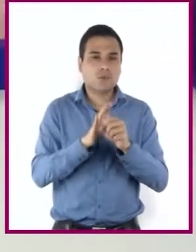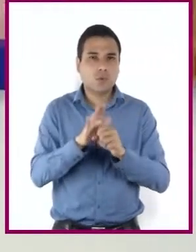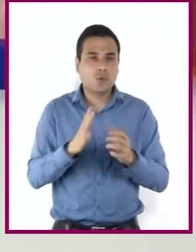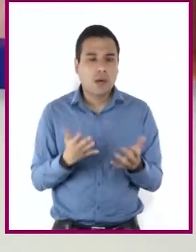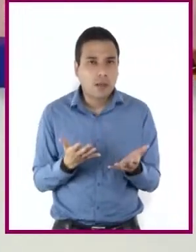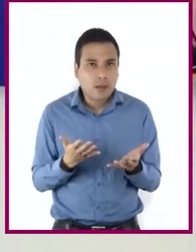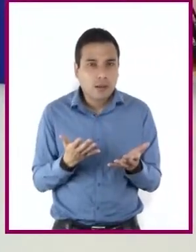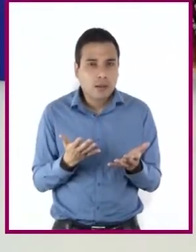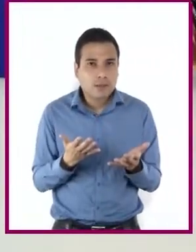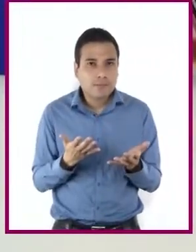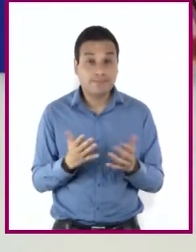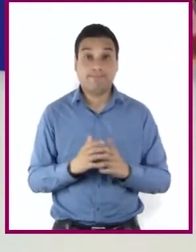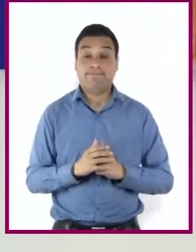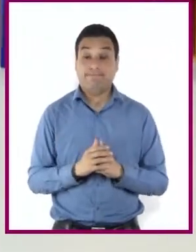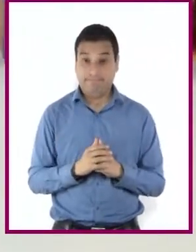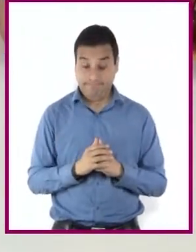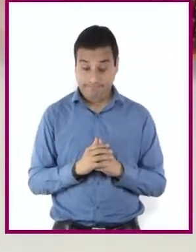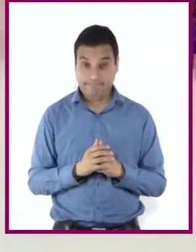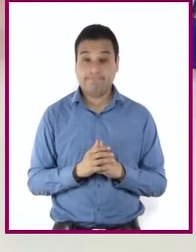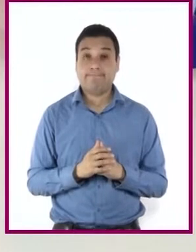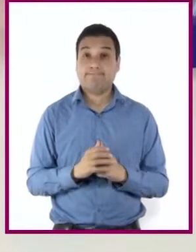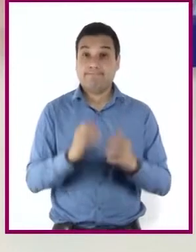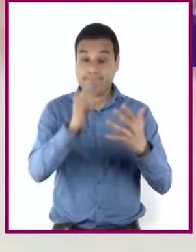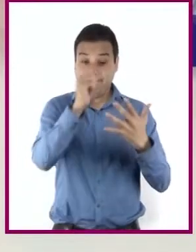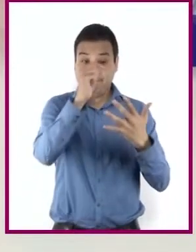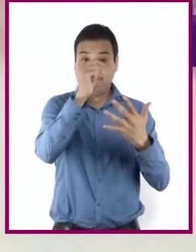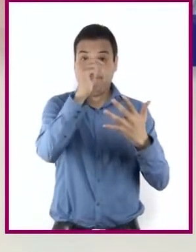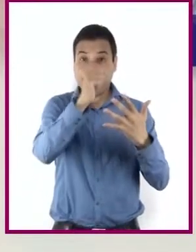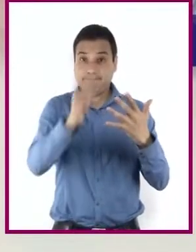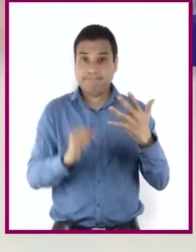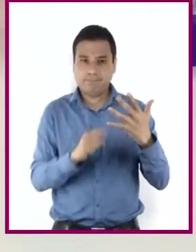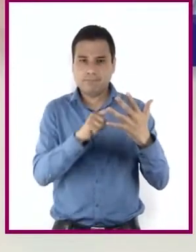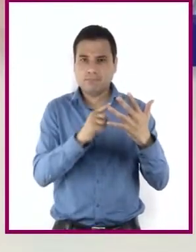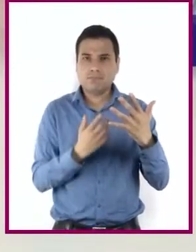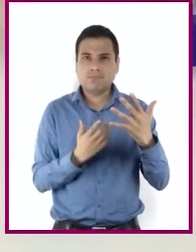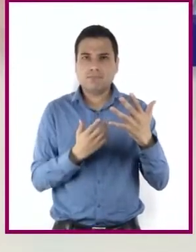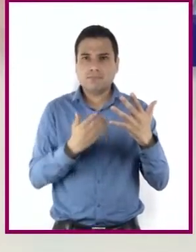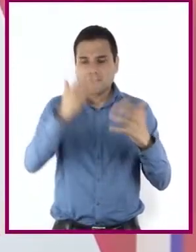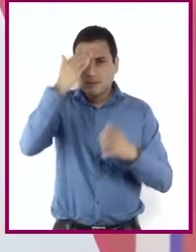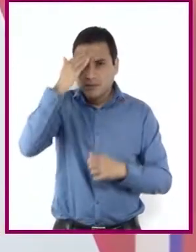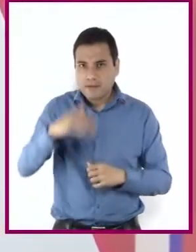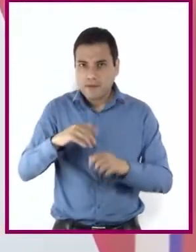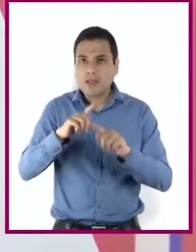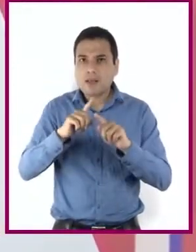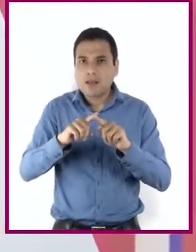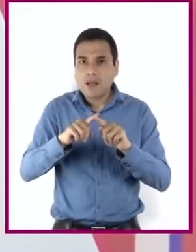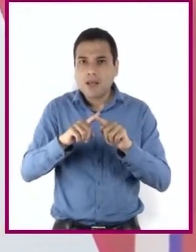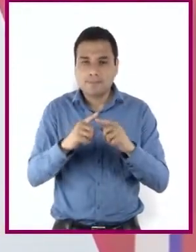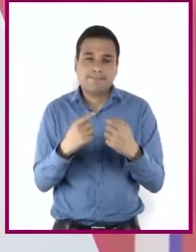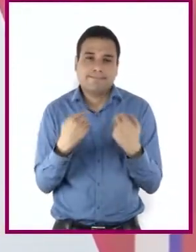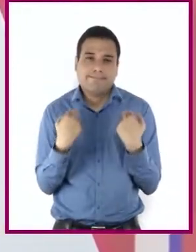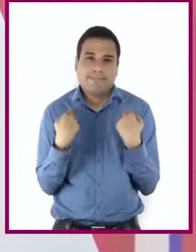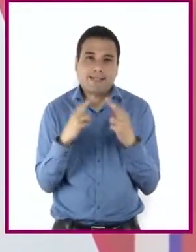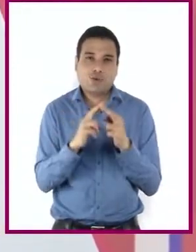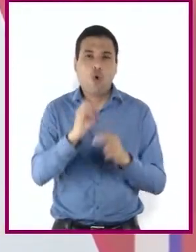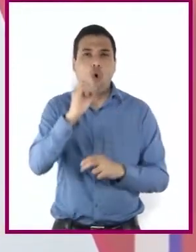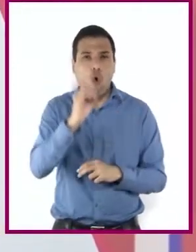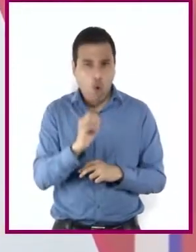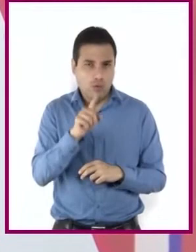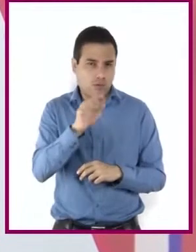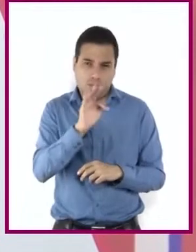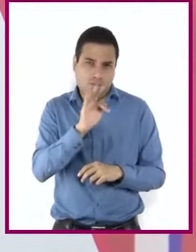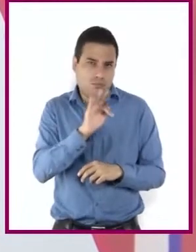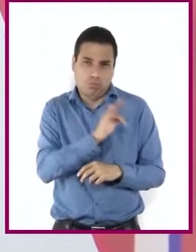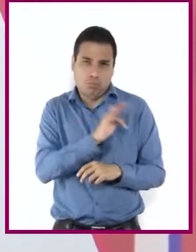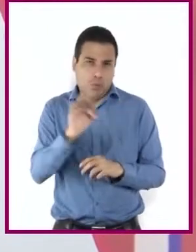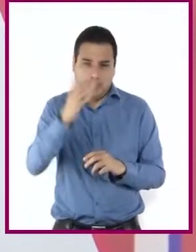aprendizaje. Estos a veces pueden proporcionárselos su profesor o también pueden ser elegidos por ustedes